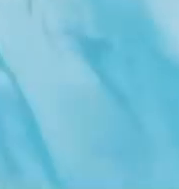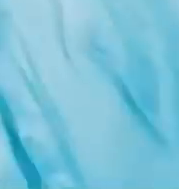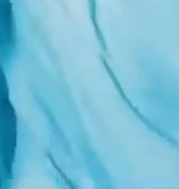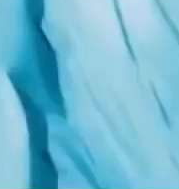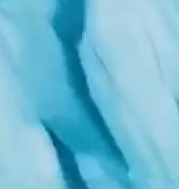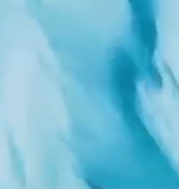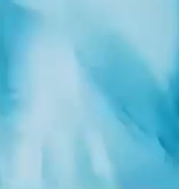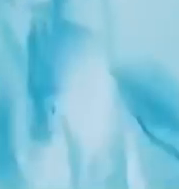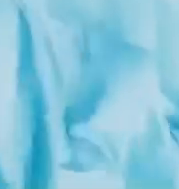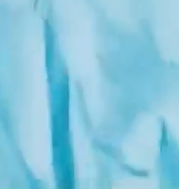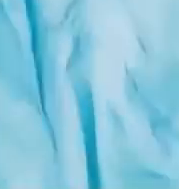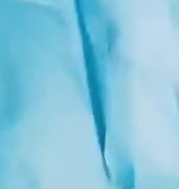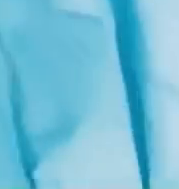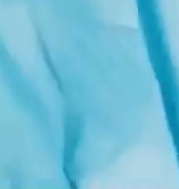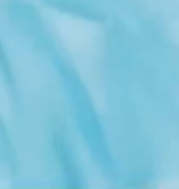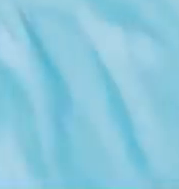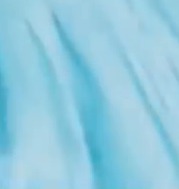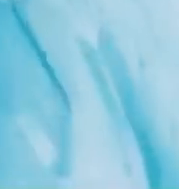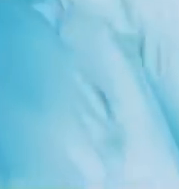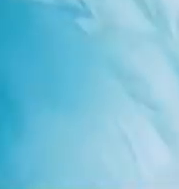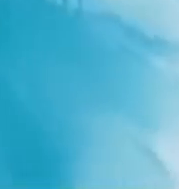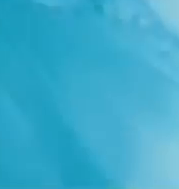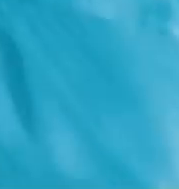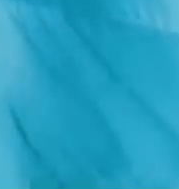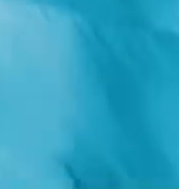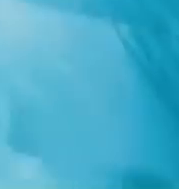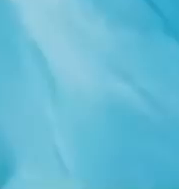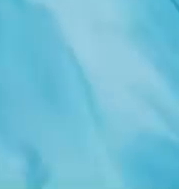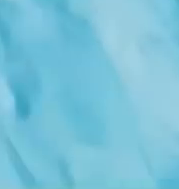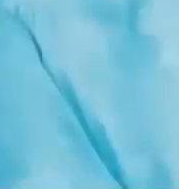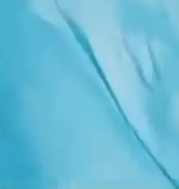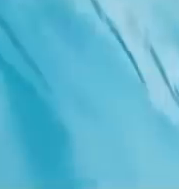815/19. A partir de este momento, las emisoras